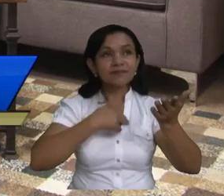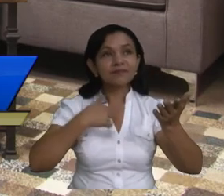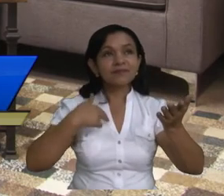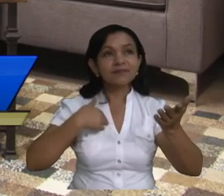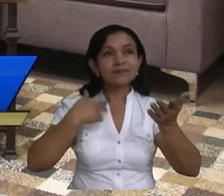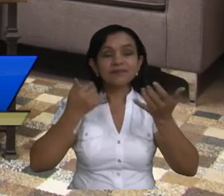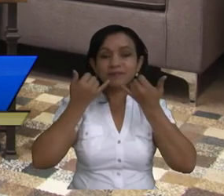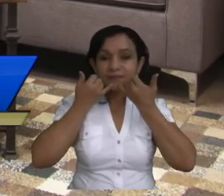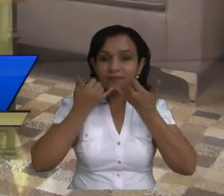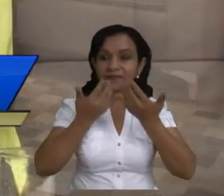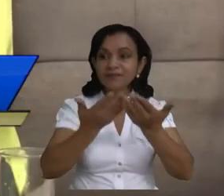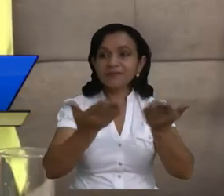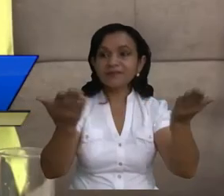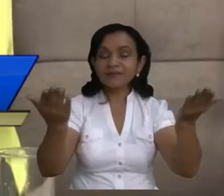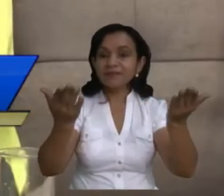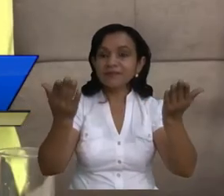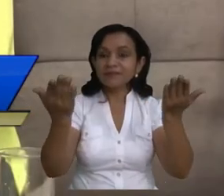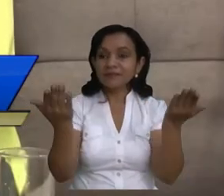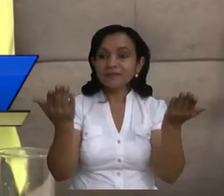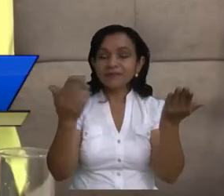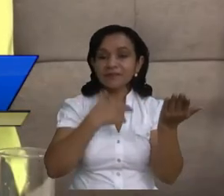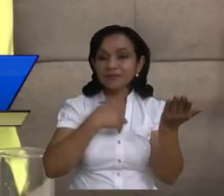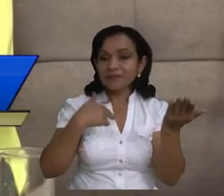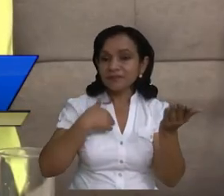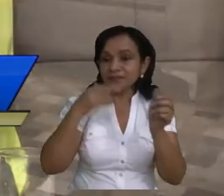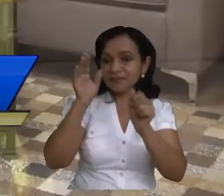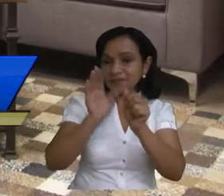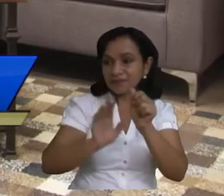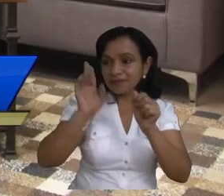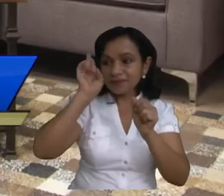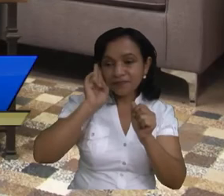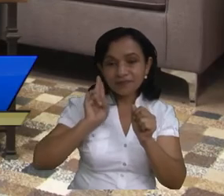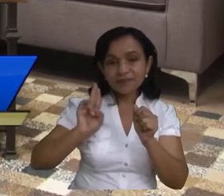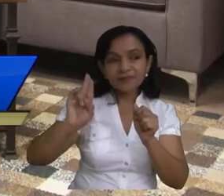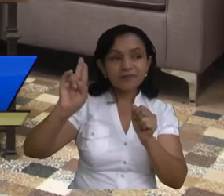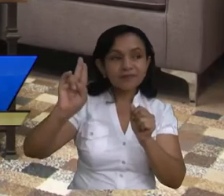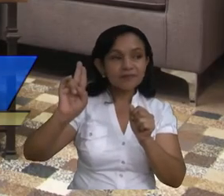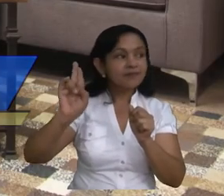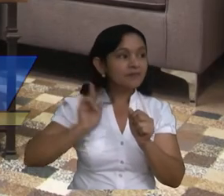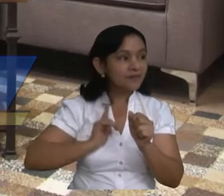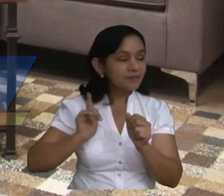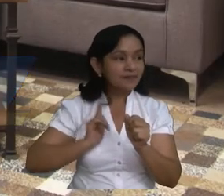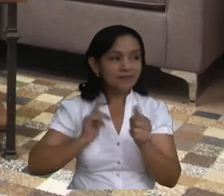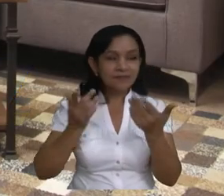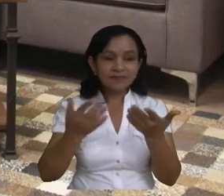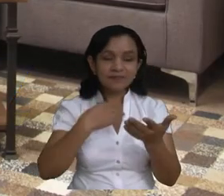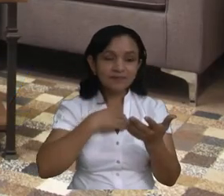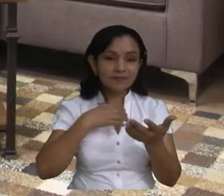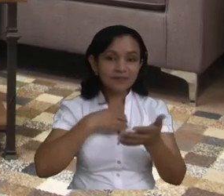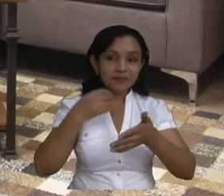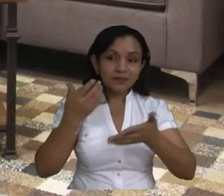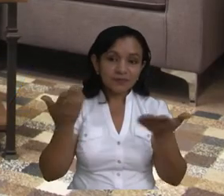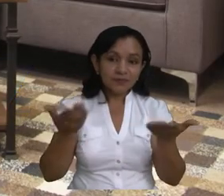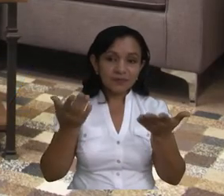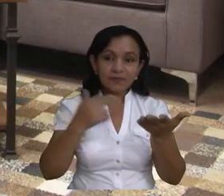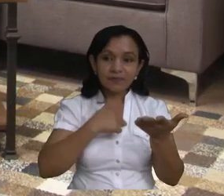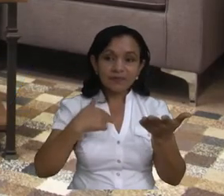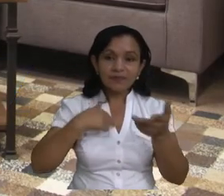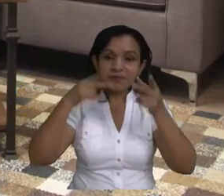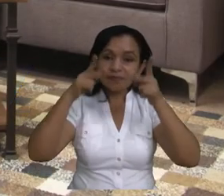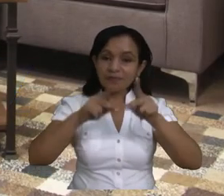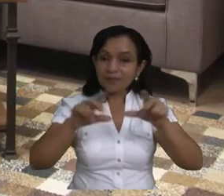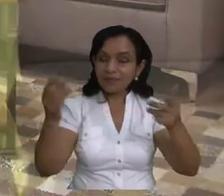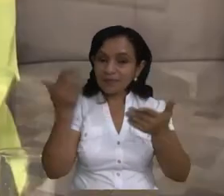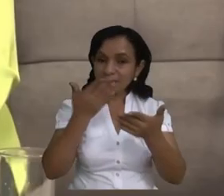esta información. Claro, desde cada universidad, porque cada una universidad tiene su propia oferta y sus propios planes de estudio. Sí,